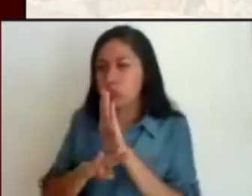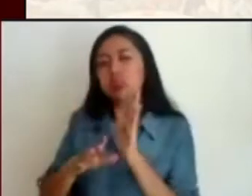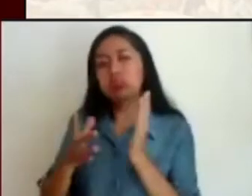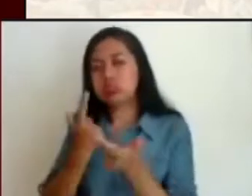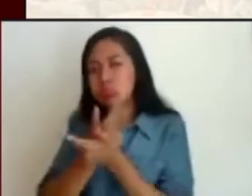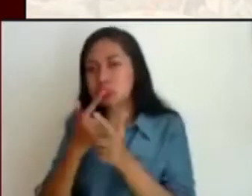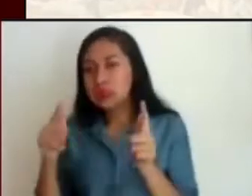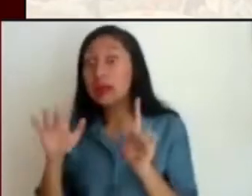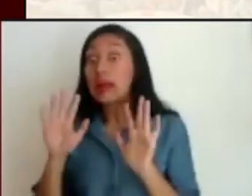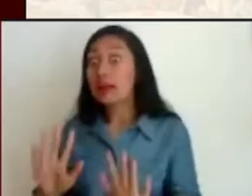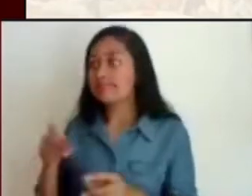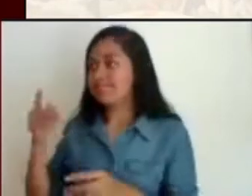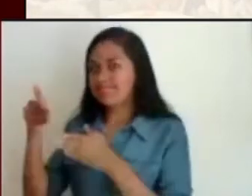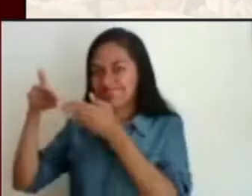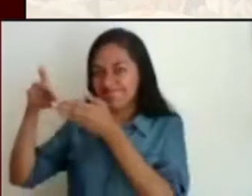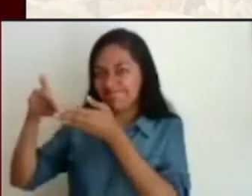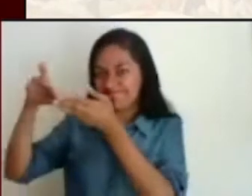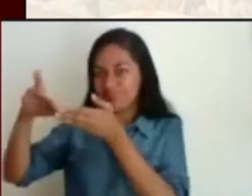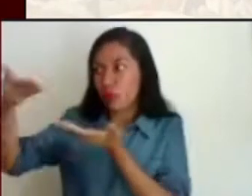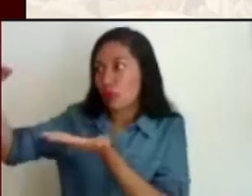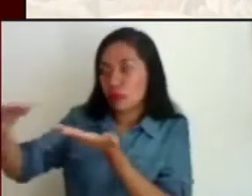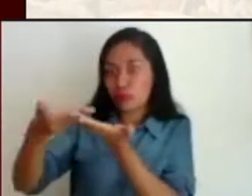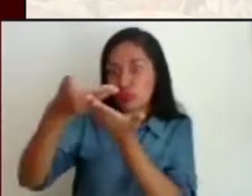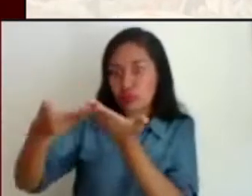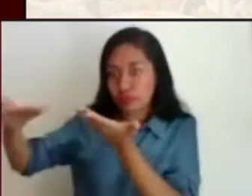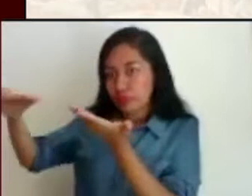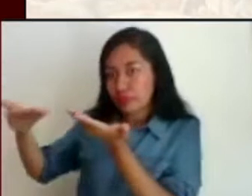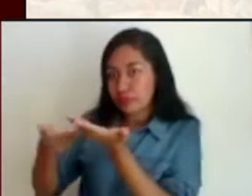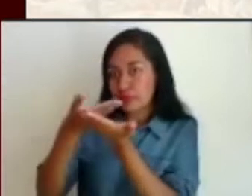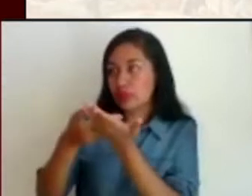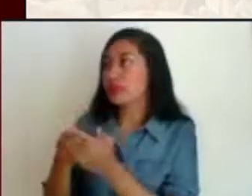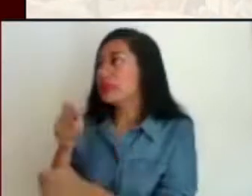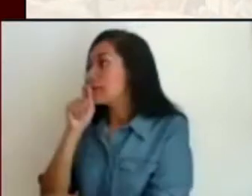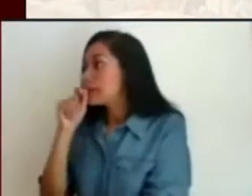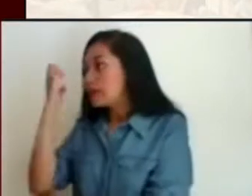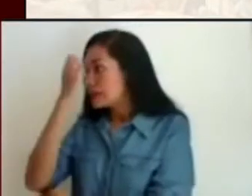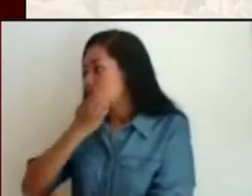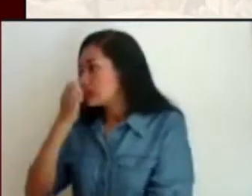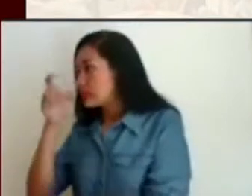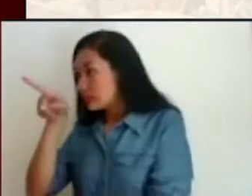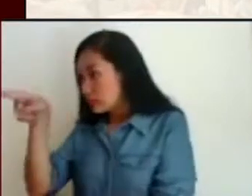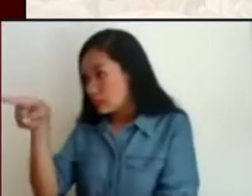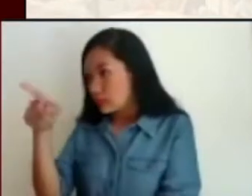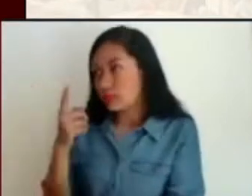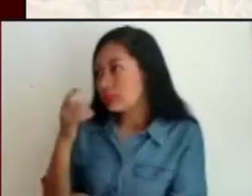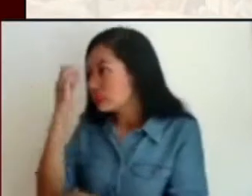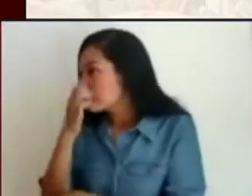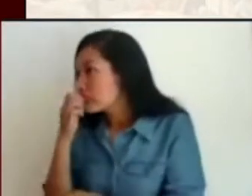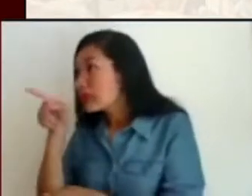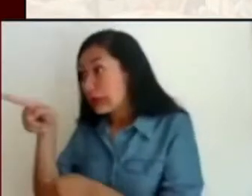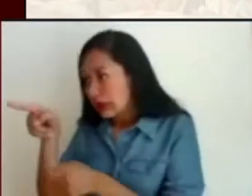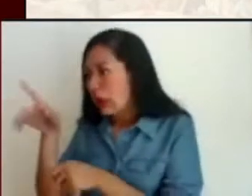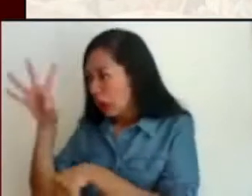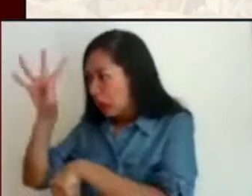cuáles llegaban al lazareto nuevo y cuáles podían entrar directamente al puerto. Se estableció también